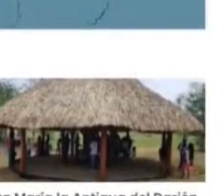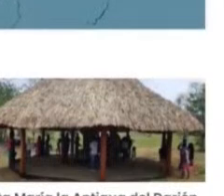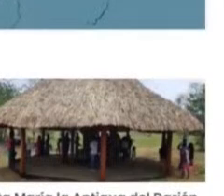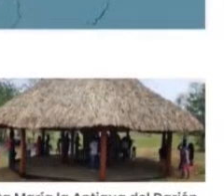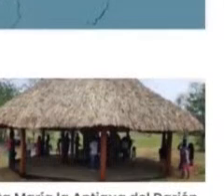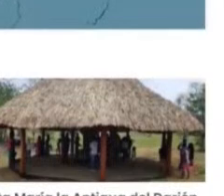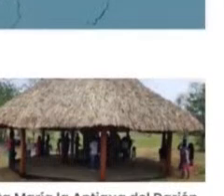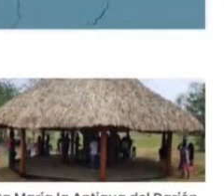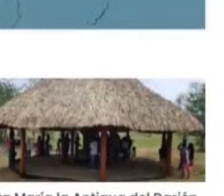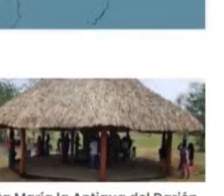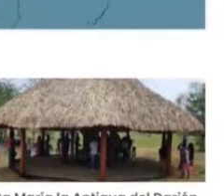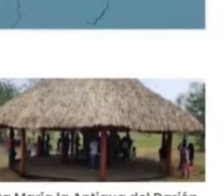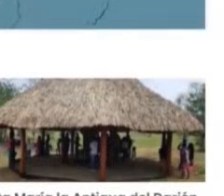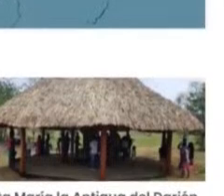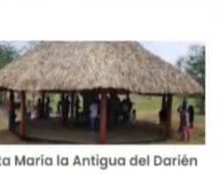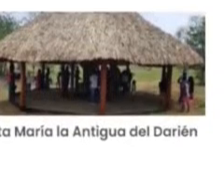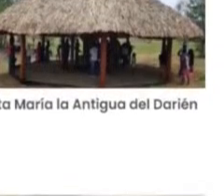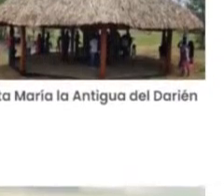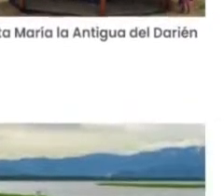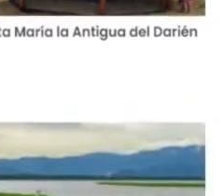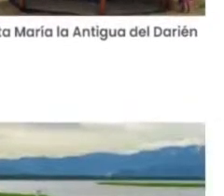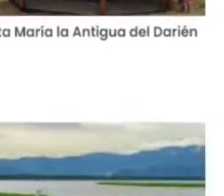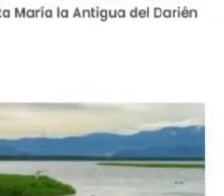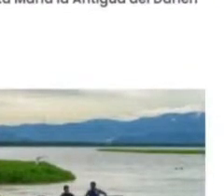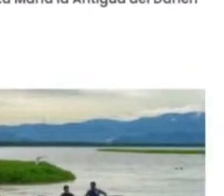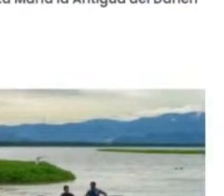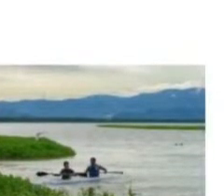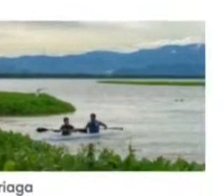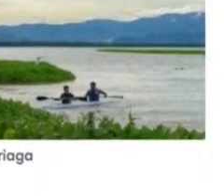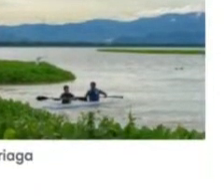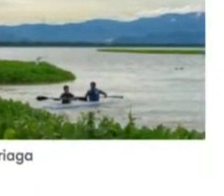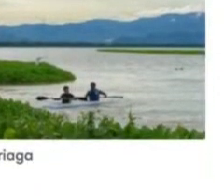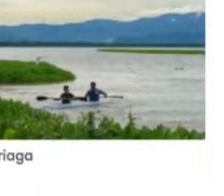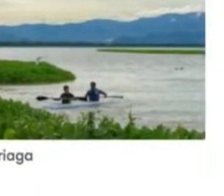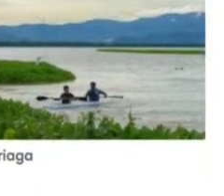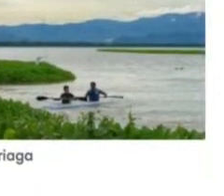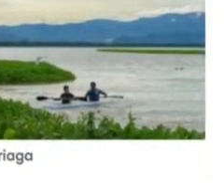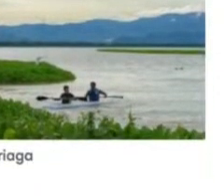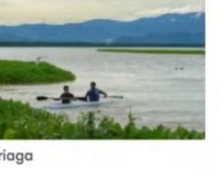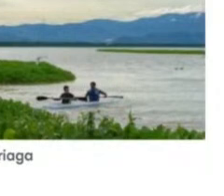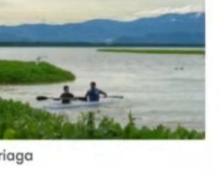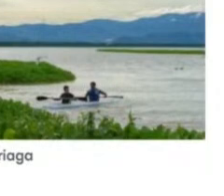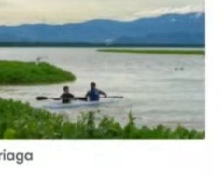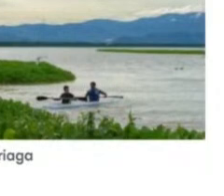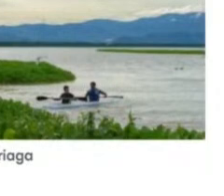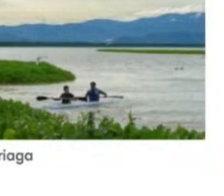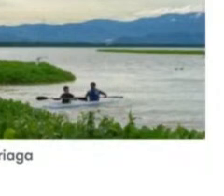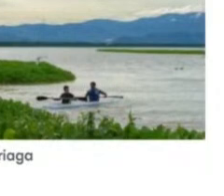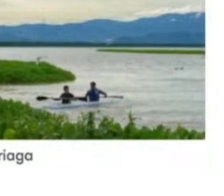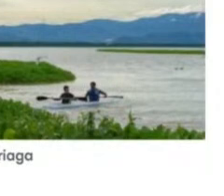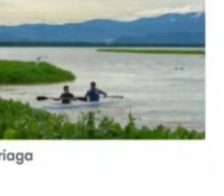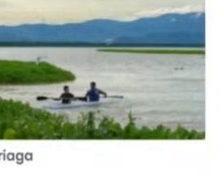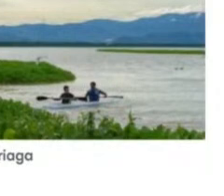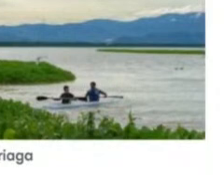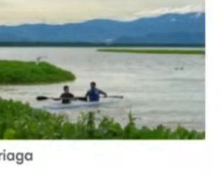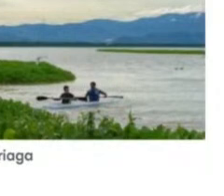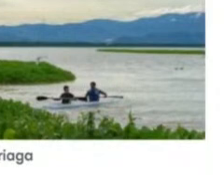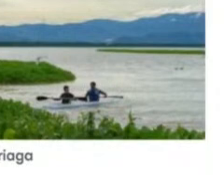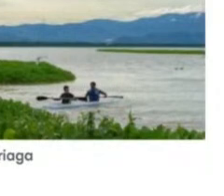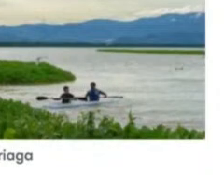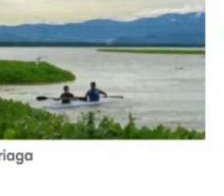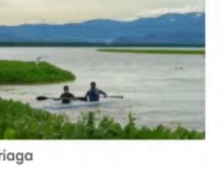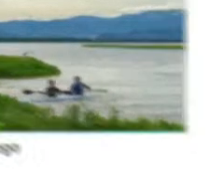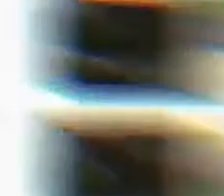promoción turística local. Hoy, gracias al uso de las plataformas digitales, han incrementado sus ingresos en un